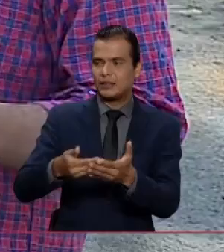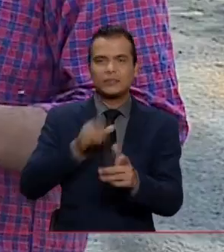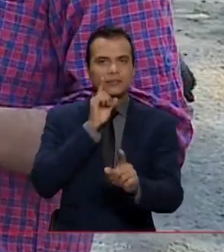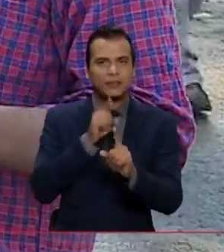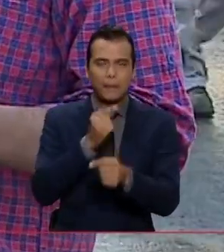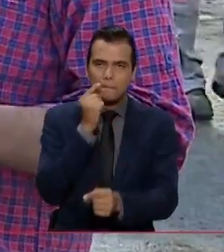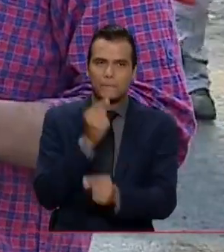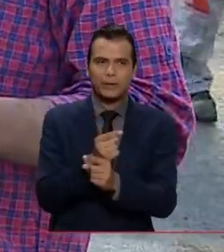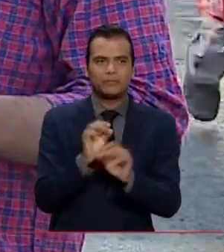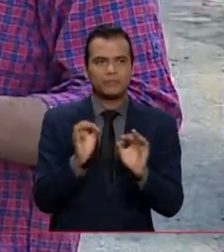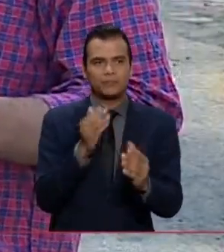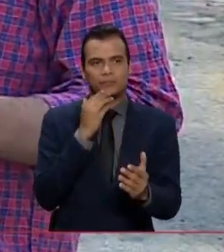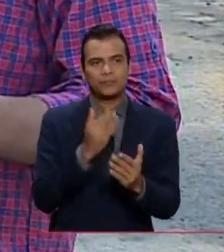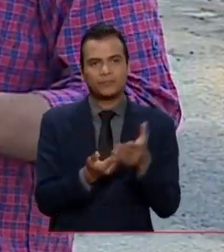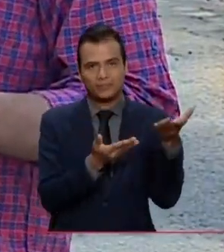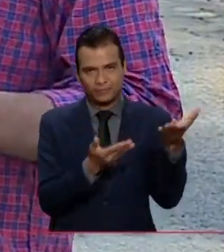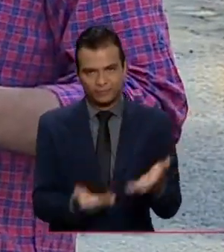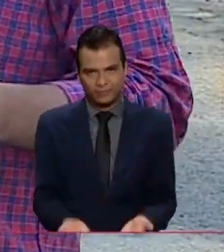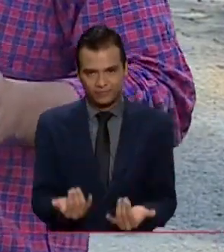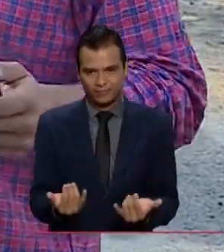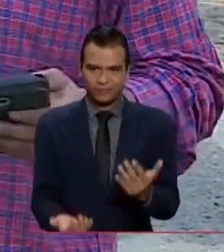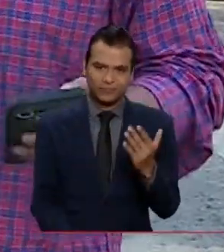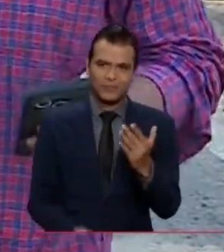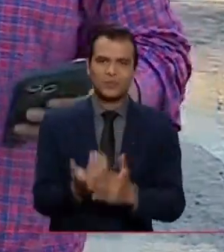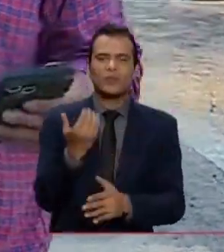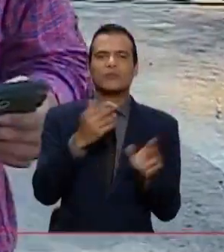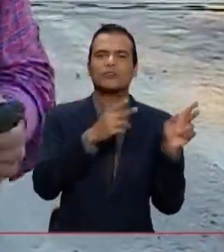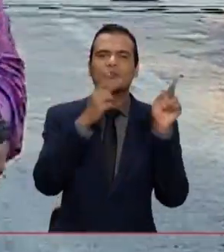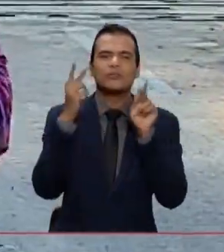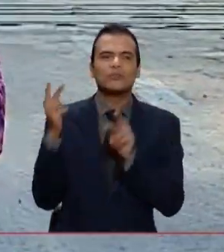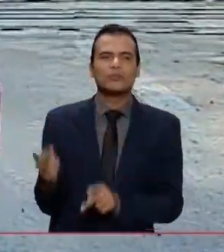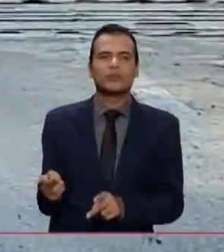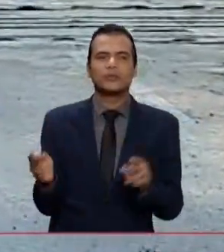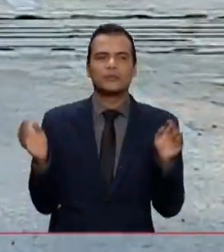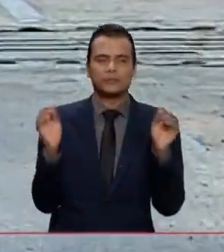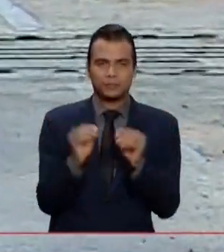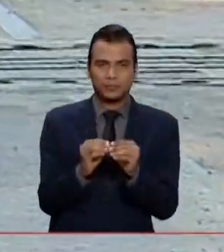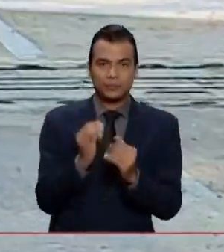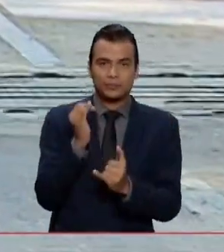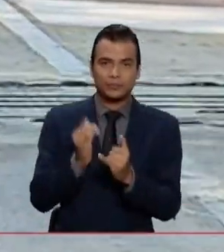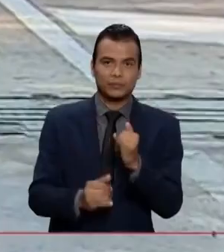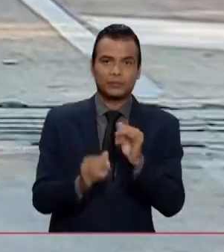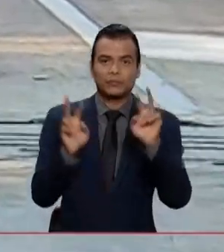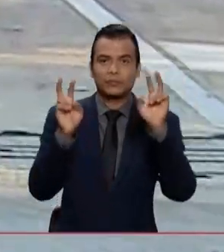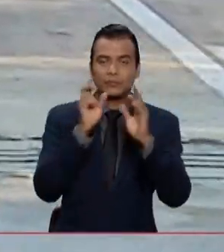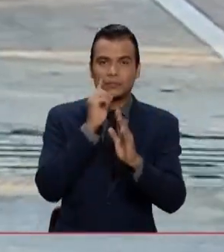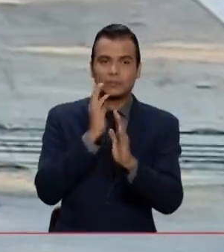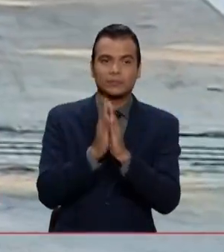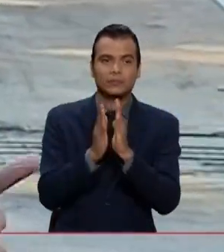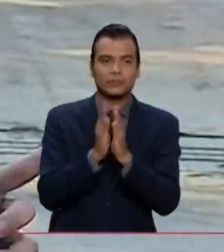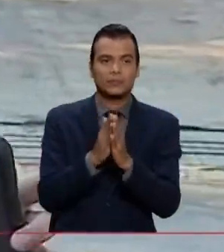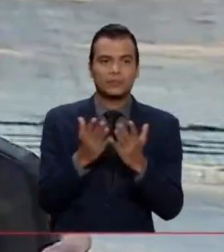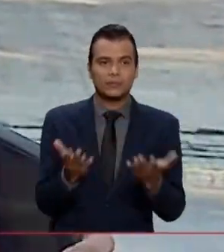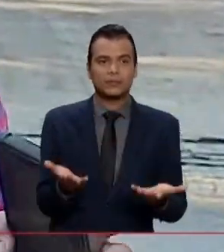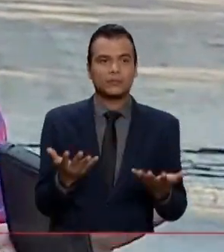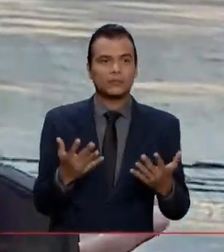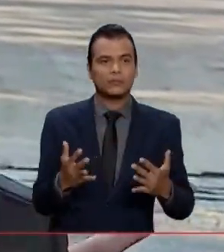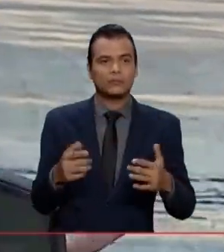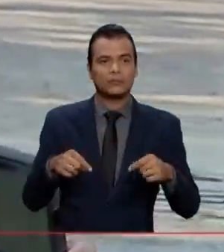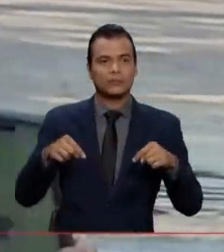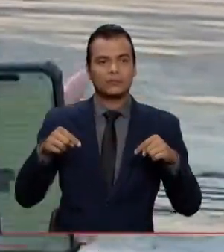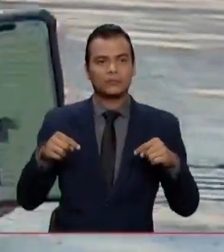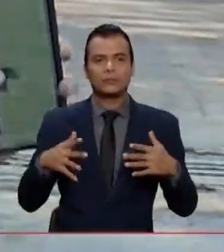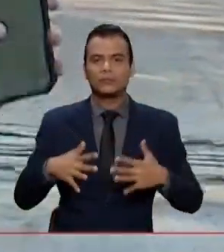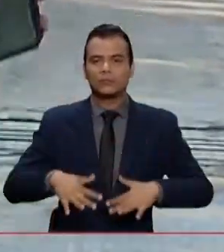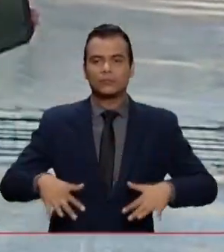que esto sea una realidad. Bienvenidos al nuevo alambrado. Mire, les tengo un dato de cierre y es acerca de las obras que se van a llevar a cabo